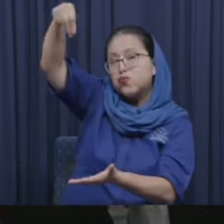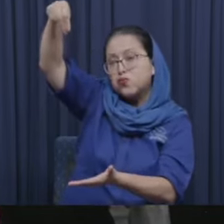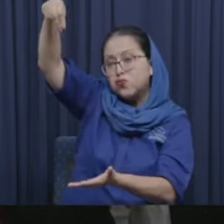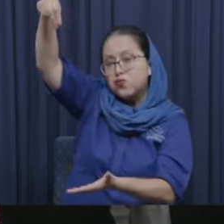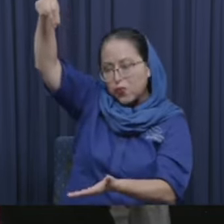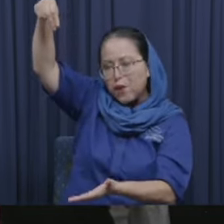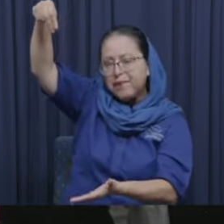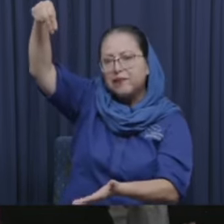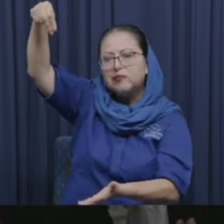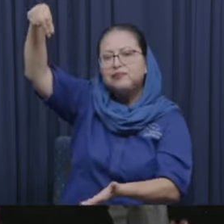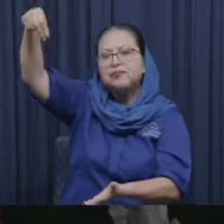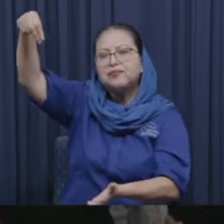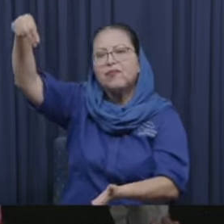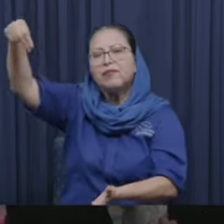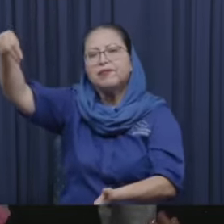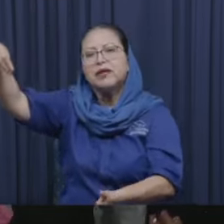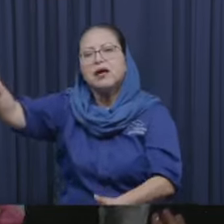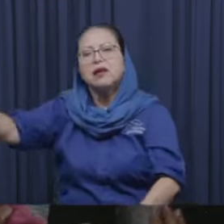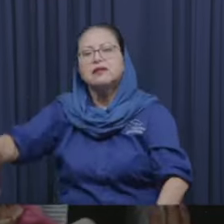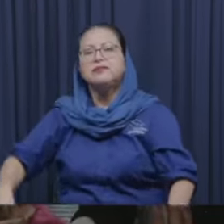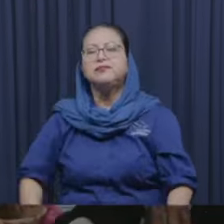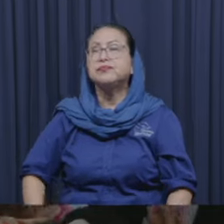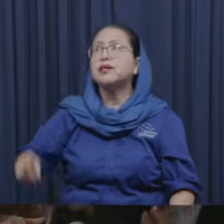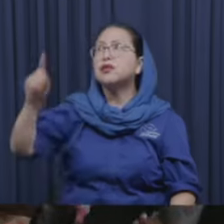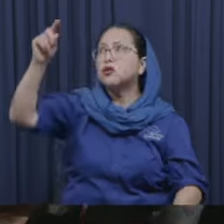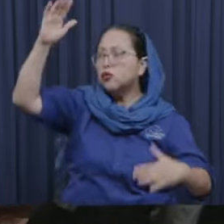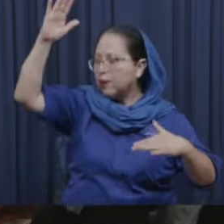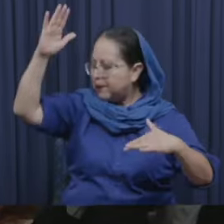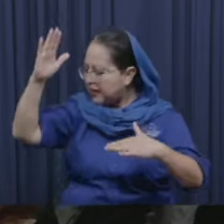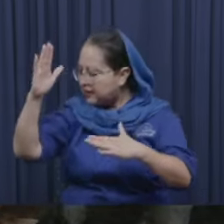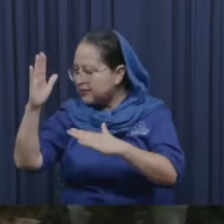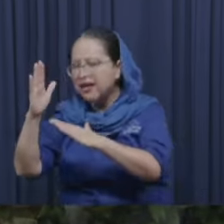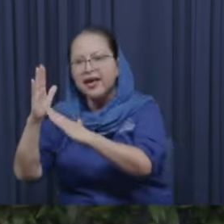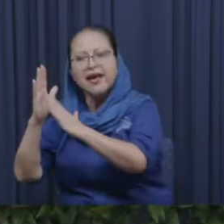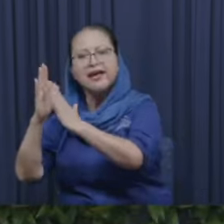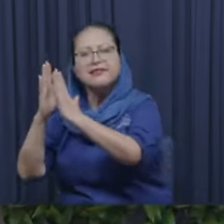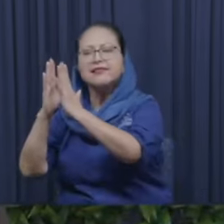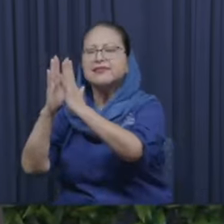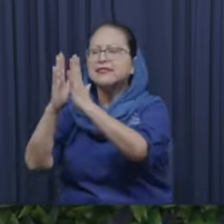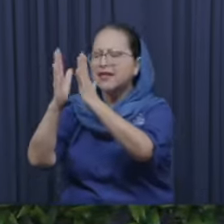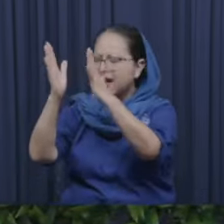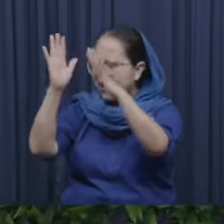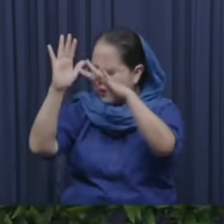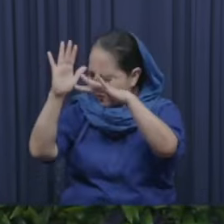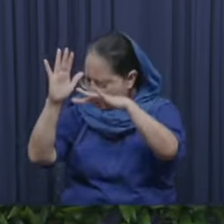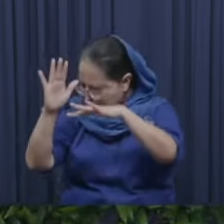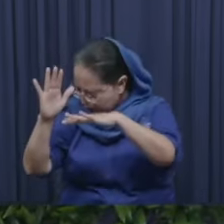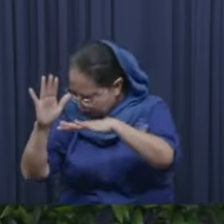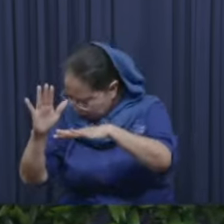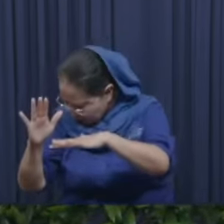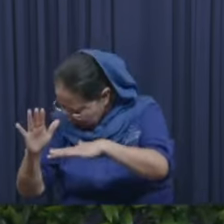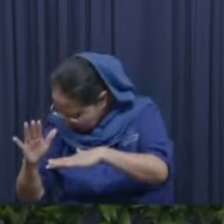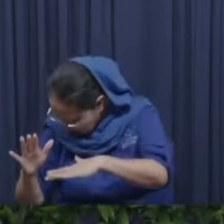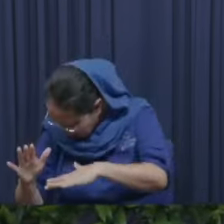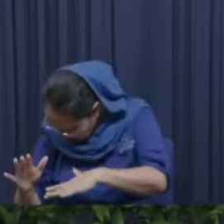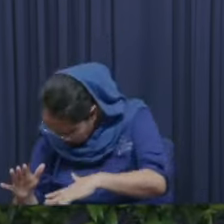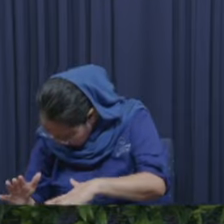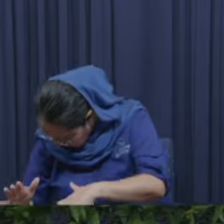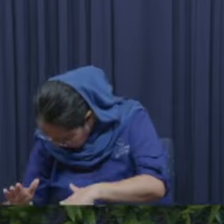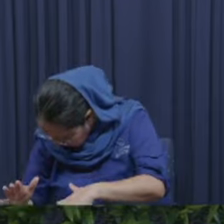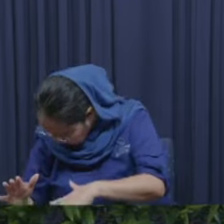iglesia pronto cara a cara te podremos ver y tu corazón será